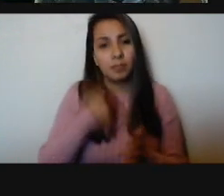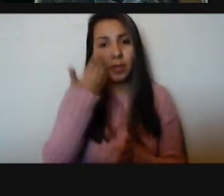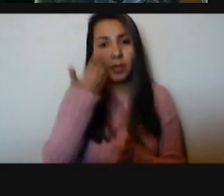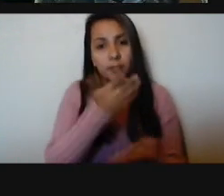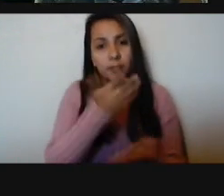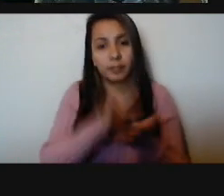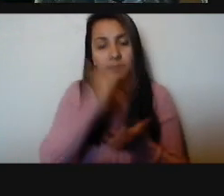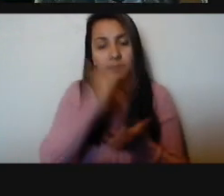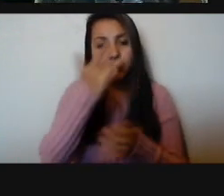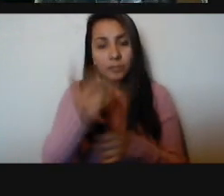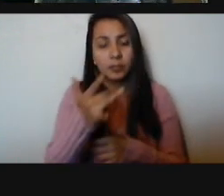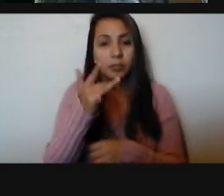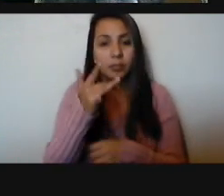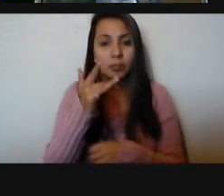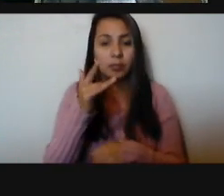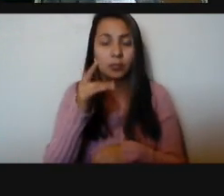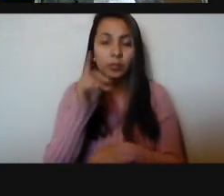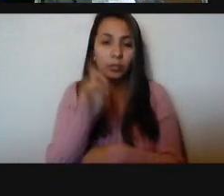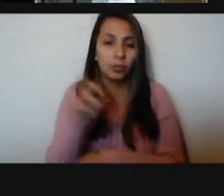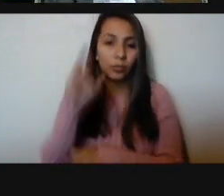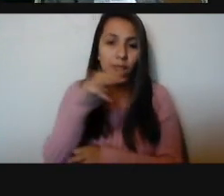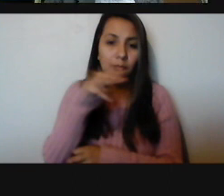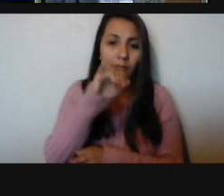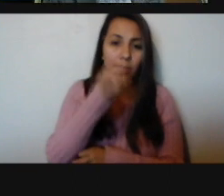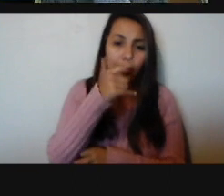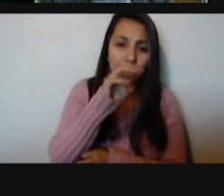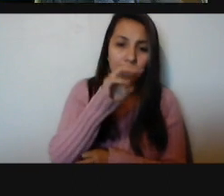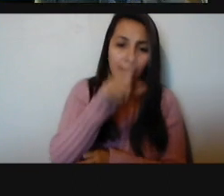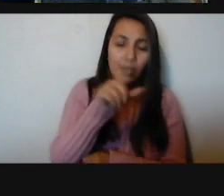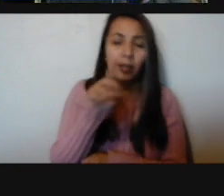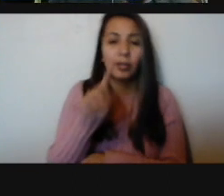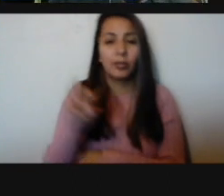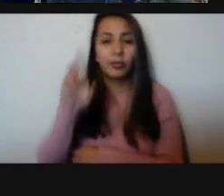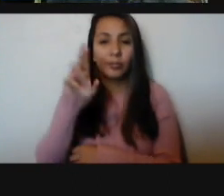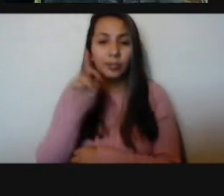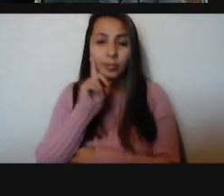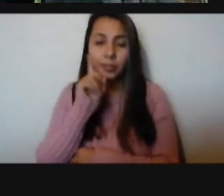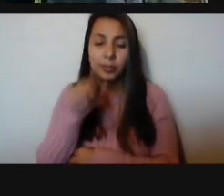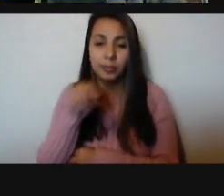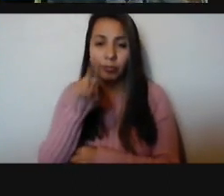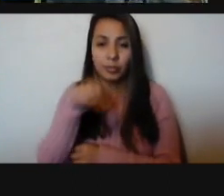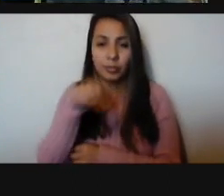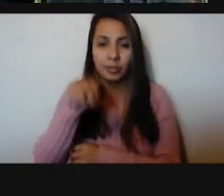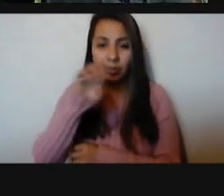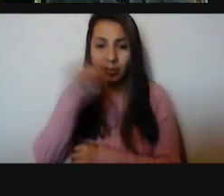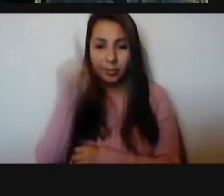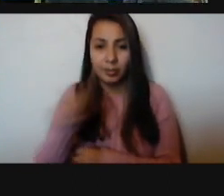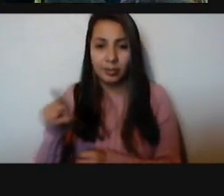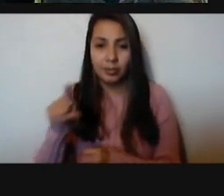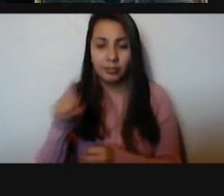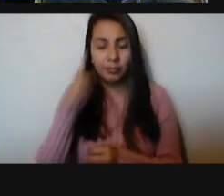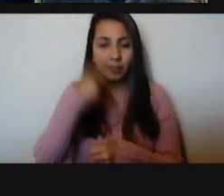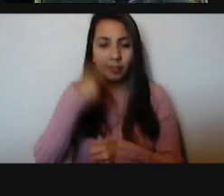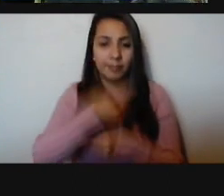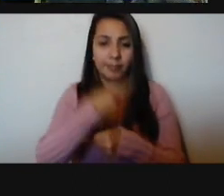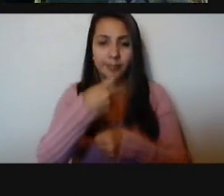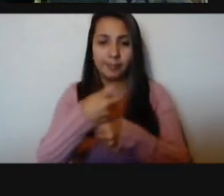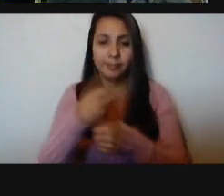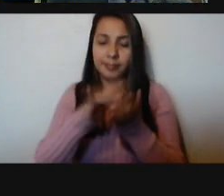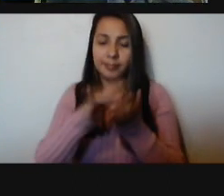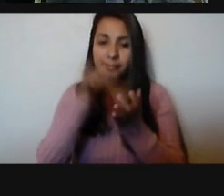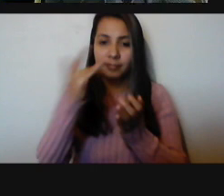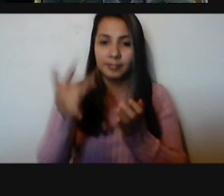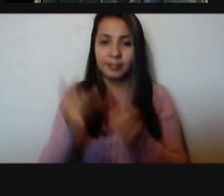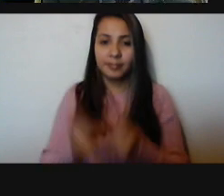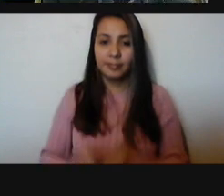discusión. Y nuevamente agradezco al doctor Miguel Chávez, a la doctora Núñez y a Santiago por la invitación para estar aquí con